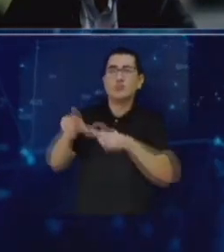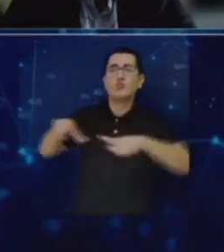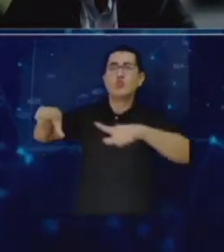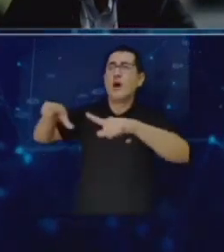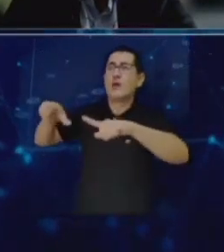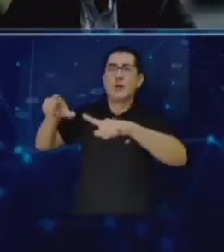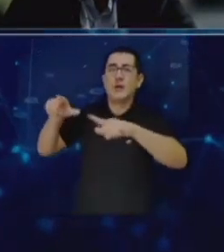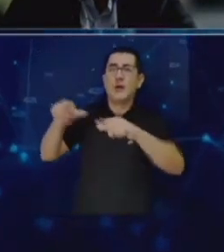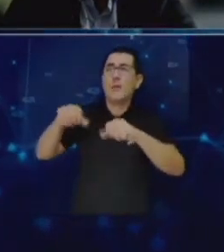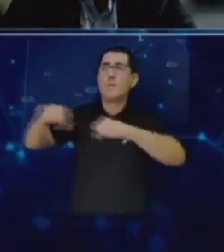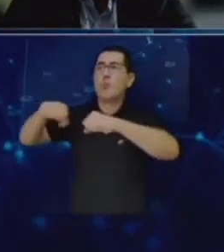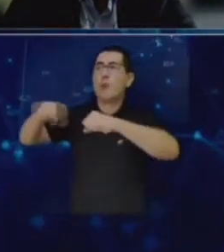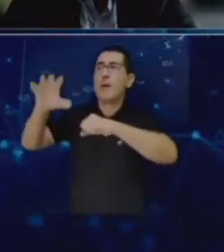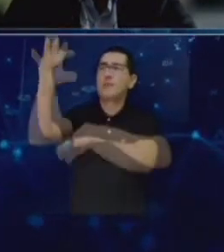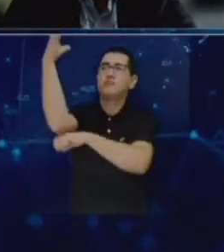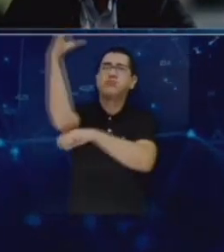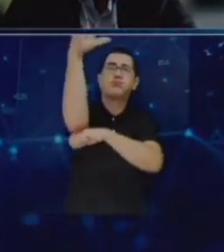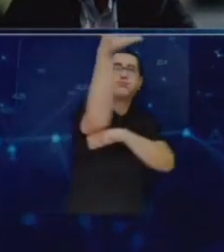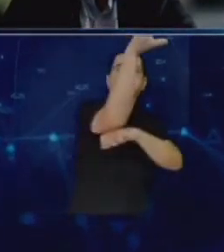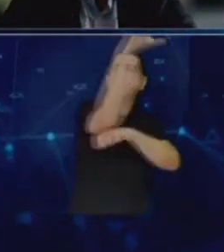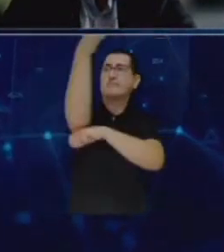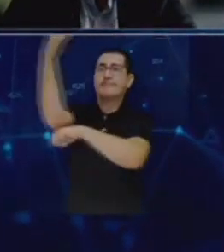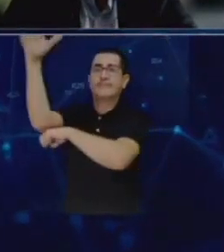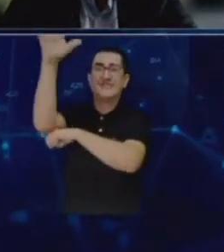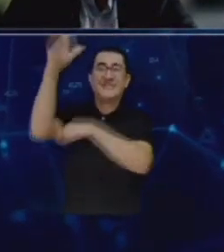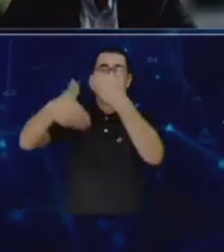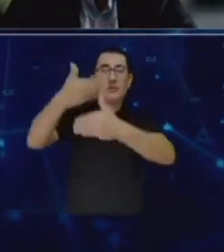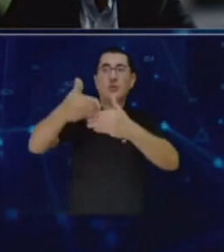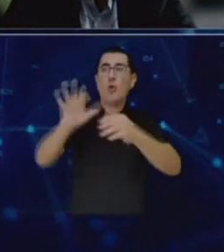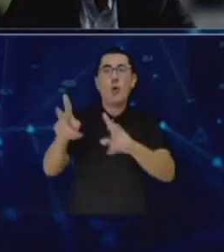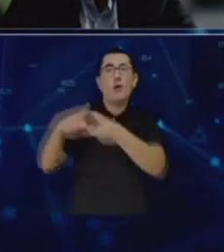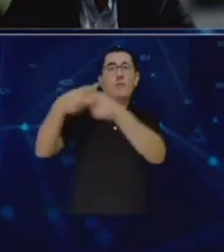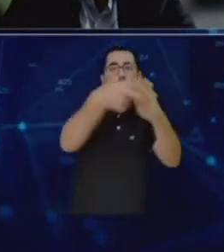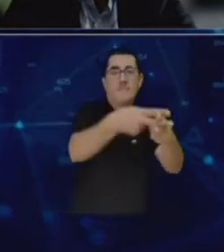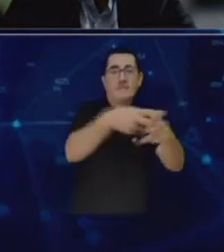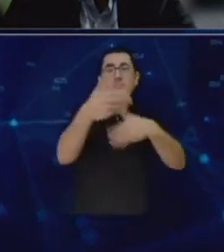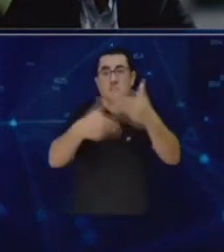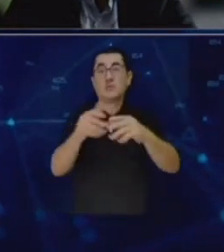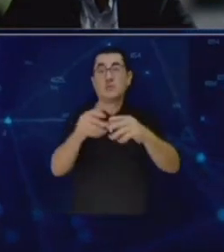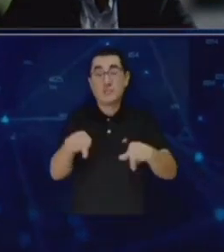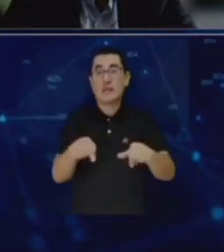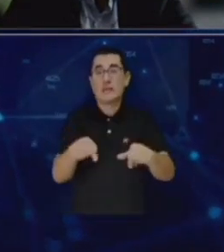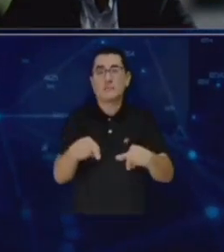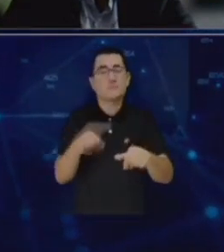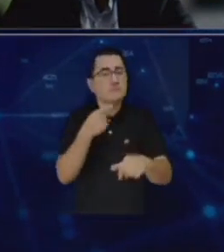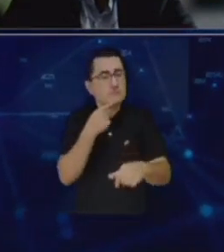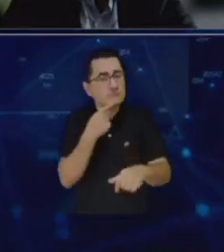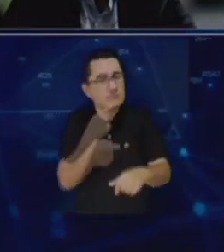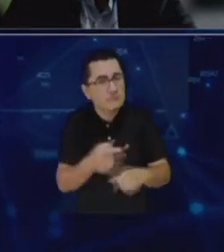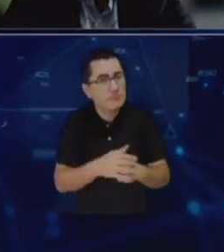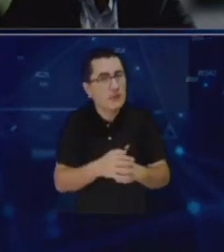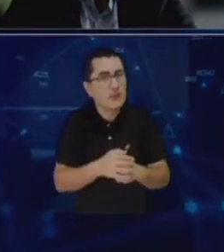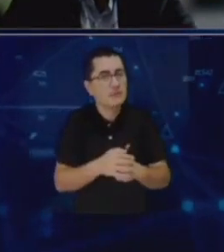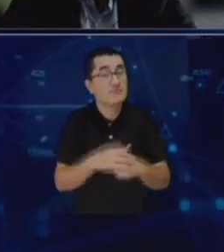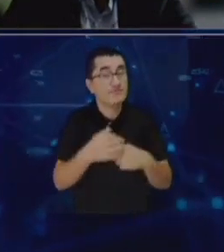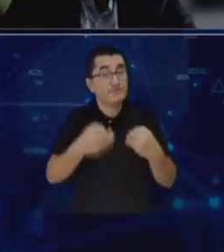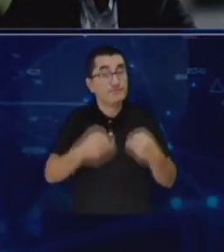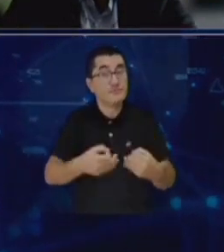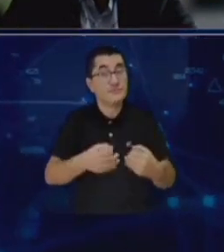los servicios, los sistemas de satélites no geoestacionarios, también se ha iniciado con el diálogo para precisamente tomar las